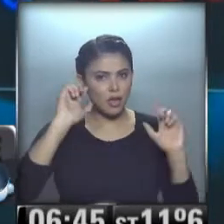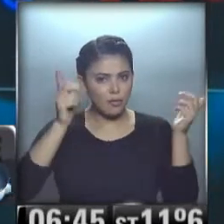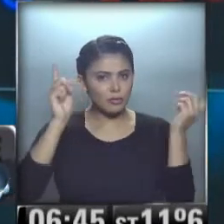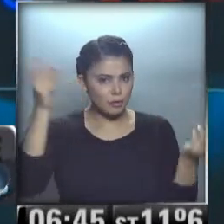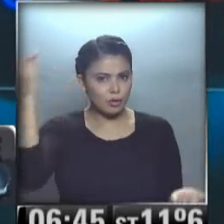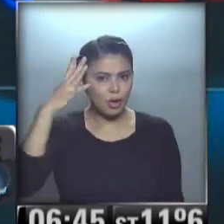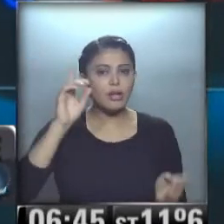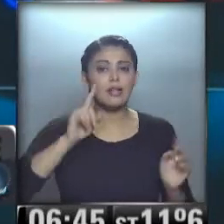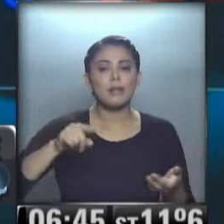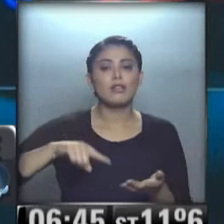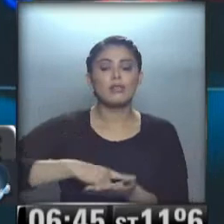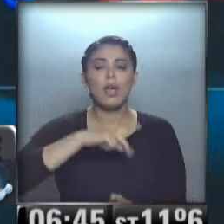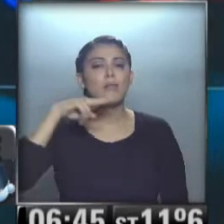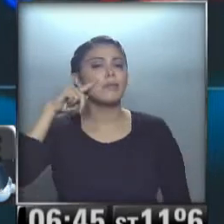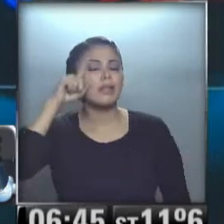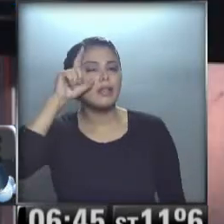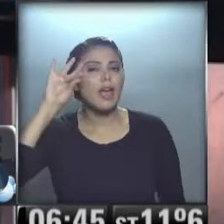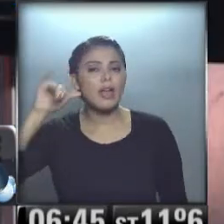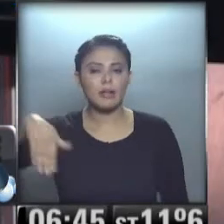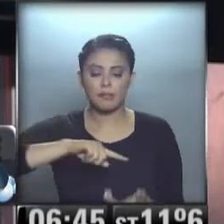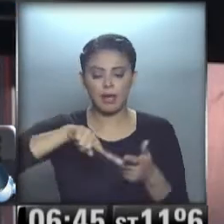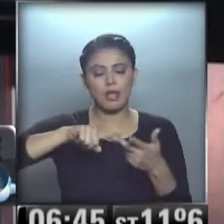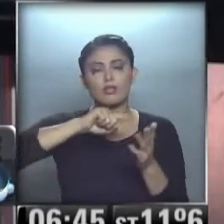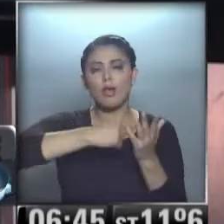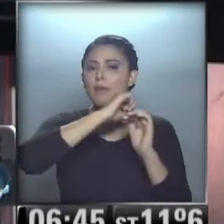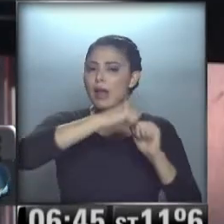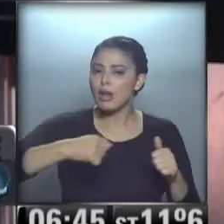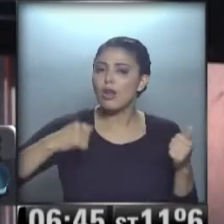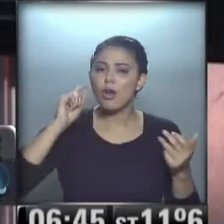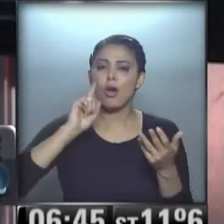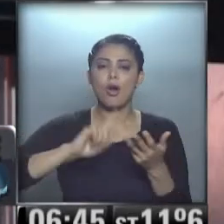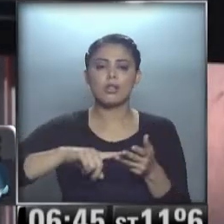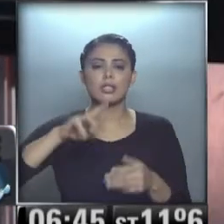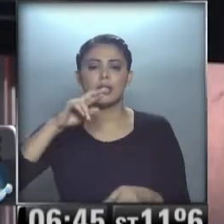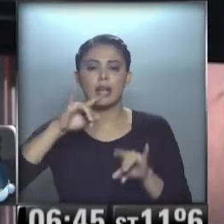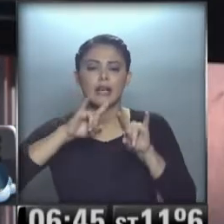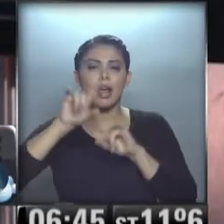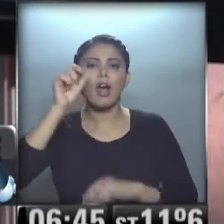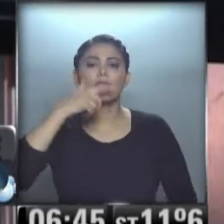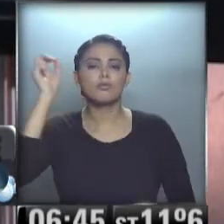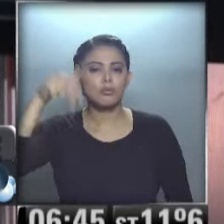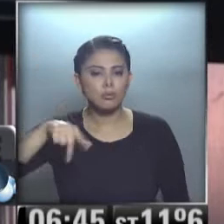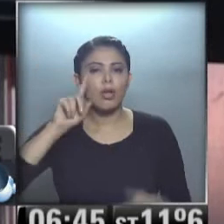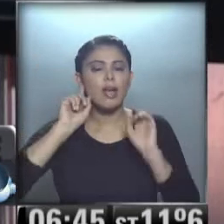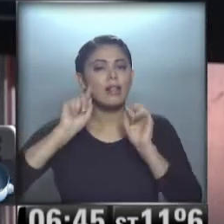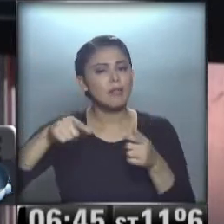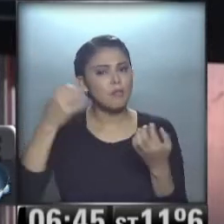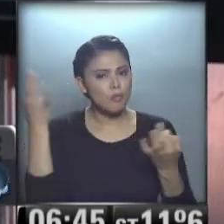que Viedma, la zona de Bariloche, Rawson. Y en Calafate, muy lindo, ¿eh? Para la época del año, para lo que es. Fíjate, una